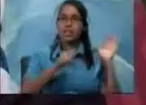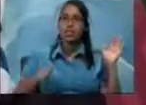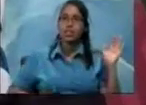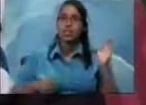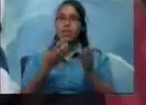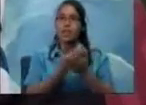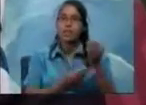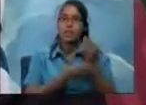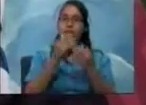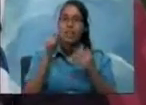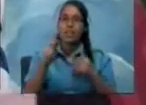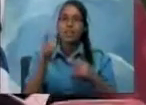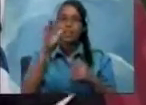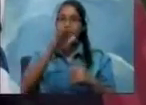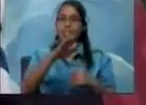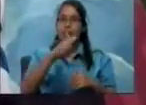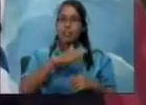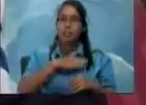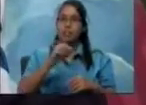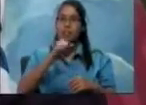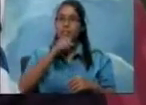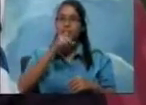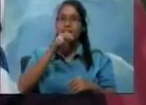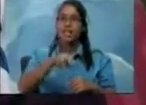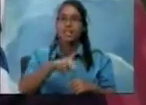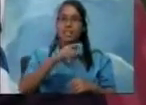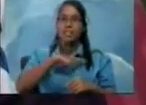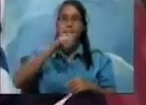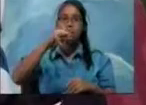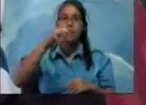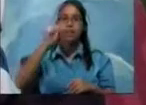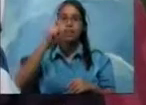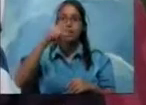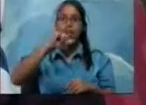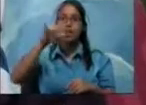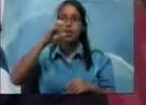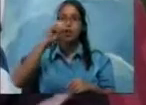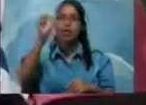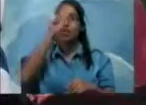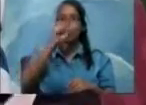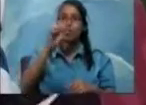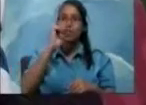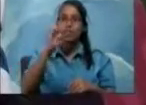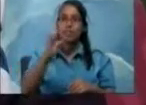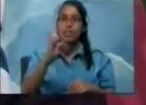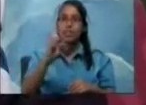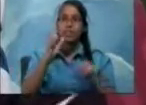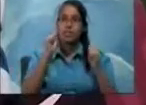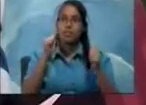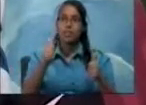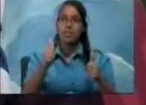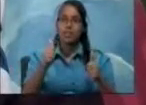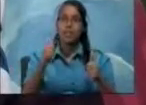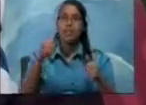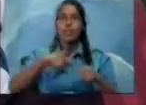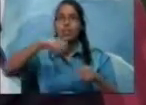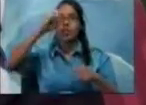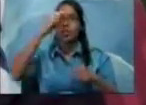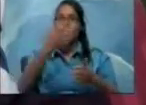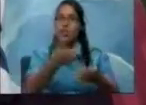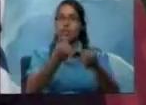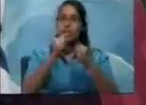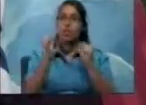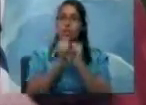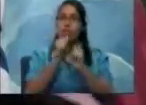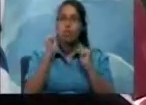manos y ahí está mi nieta María José se llama María José bien hermano mire Dios la sacó con